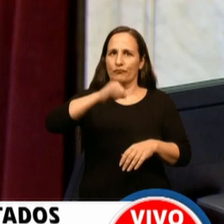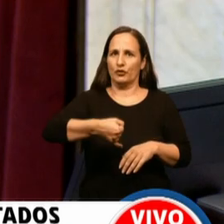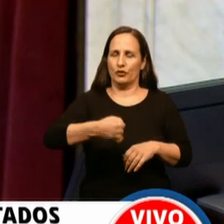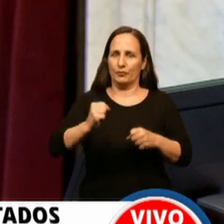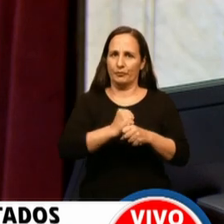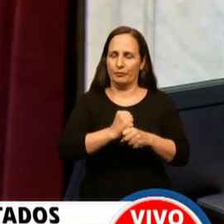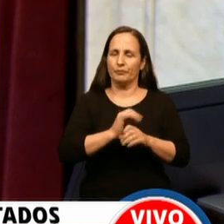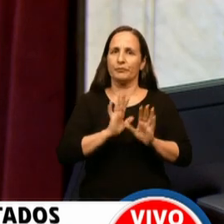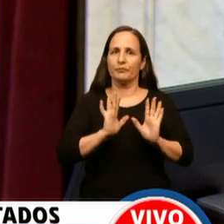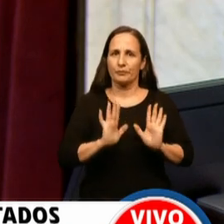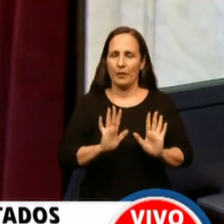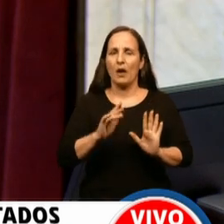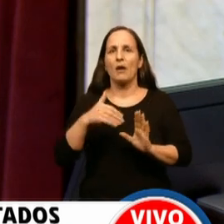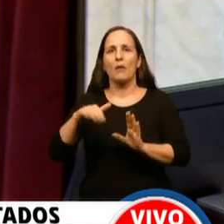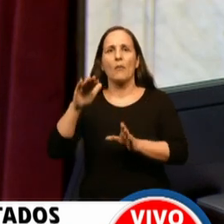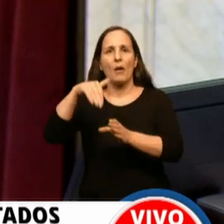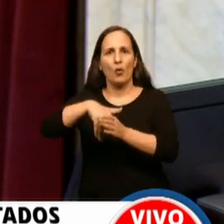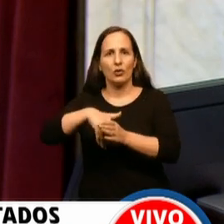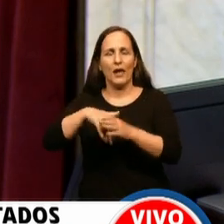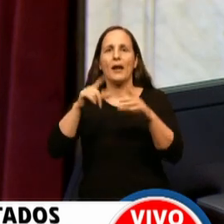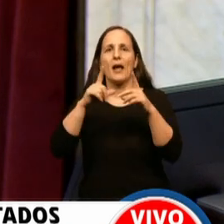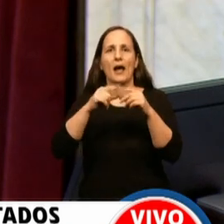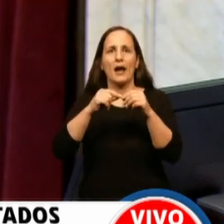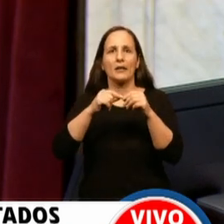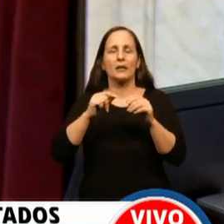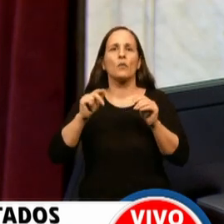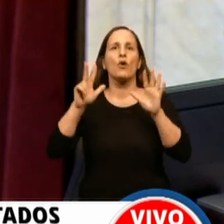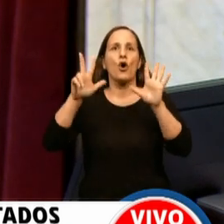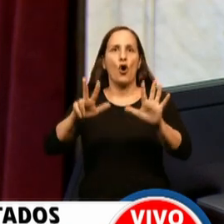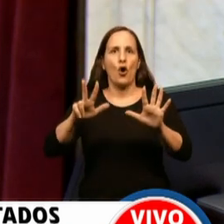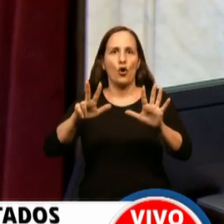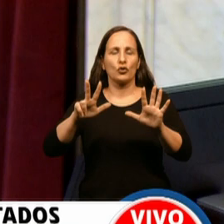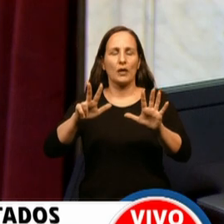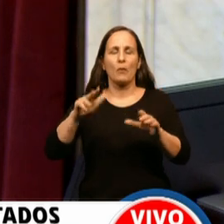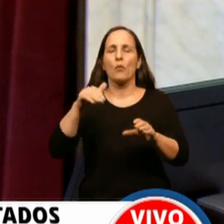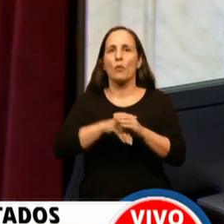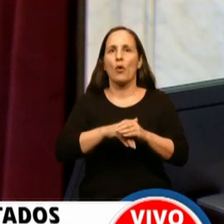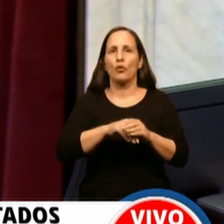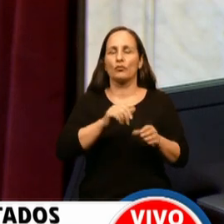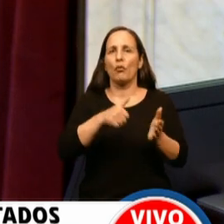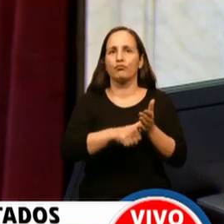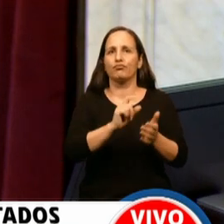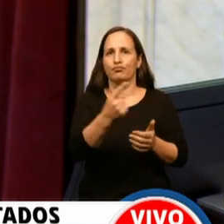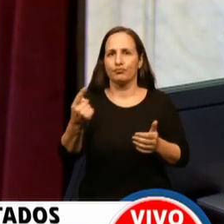se va a votar el artículo octavo de manera nominal